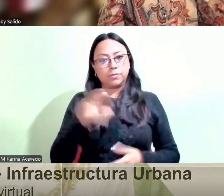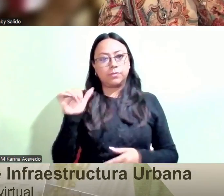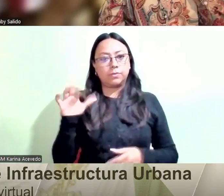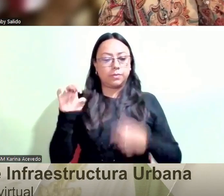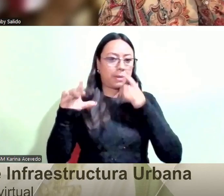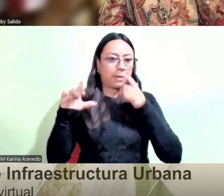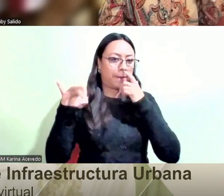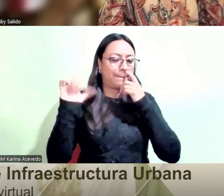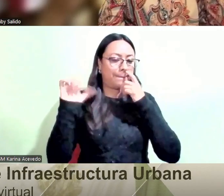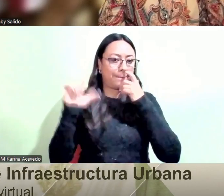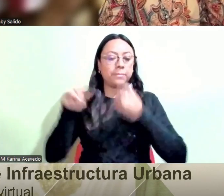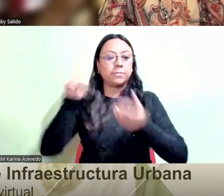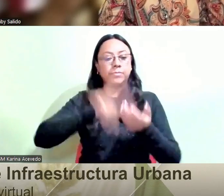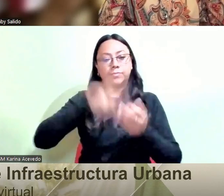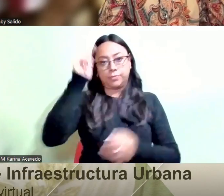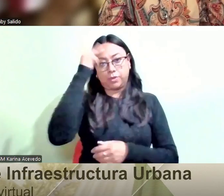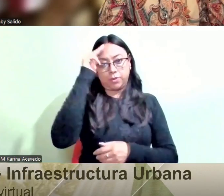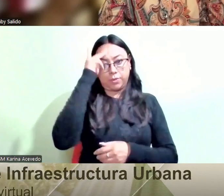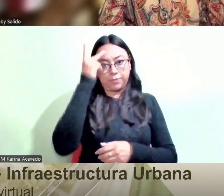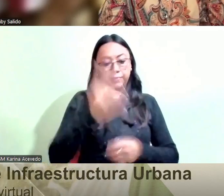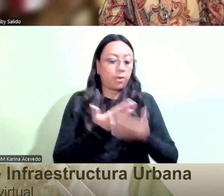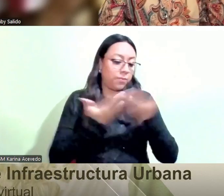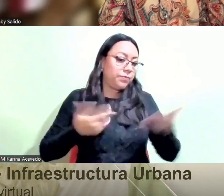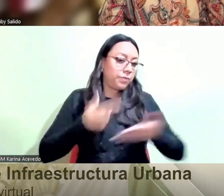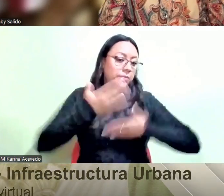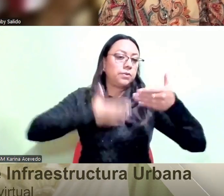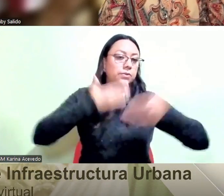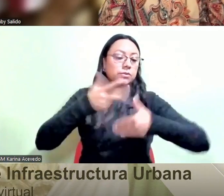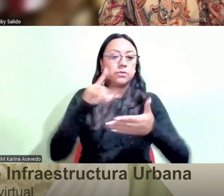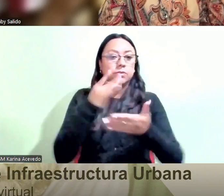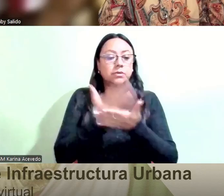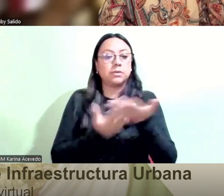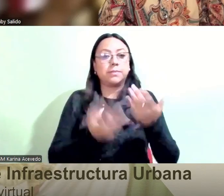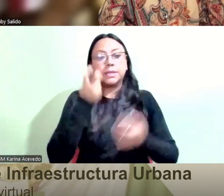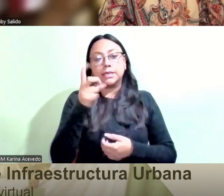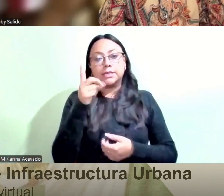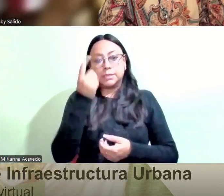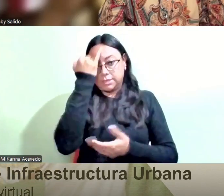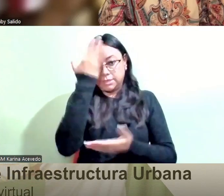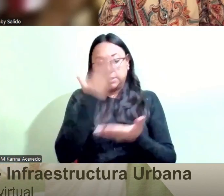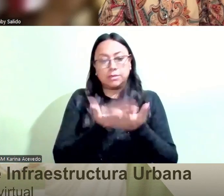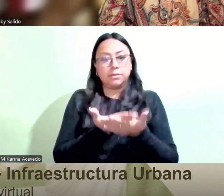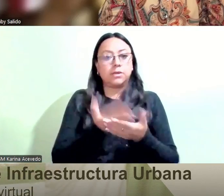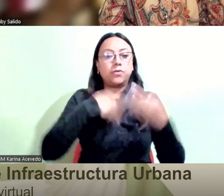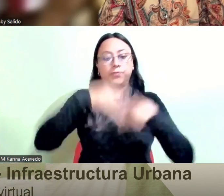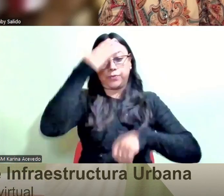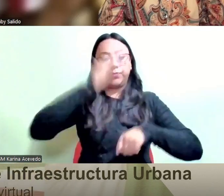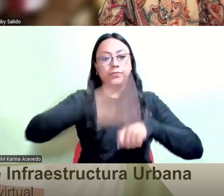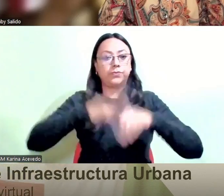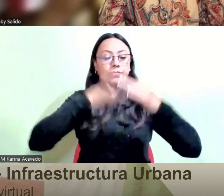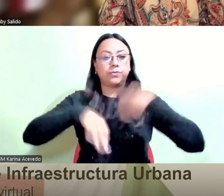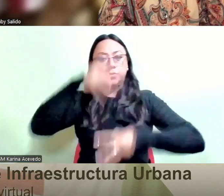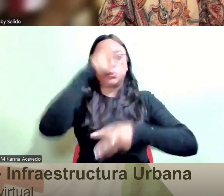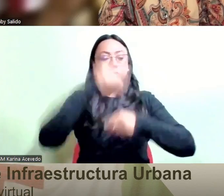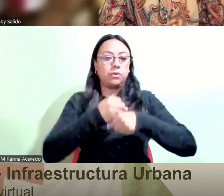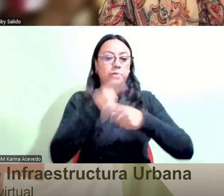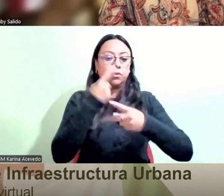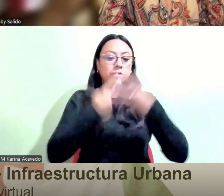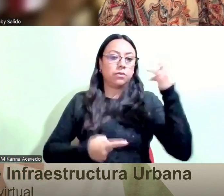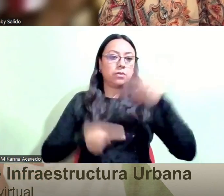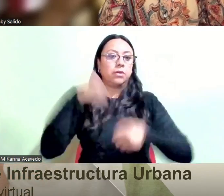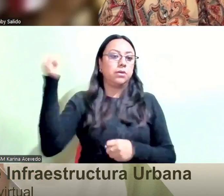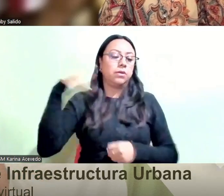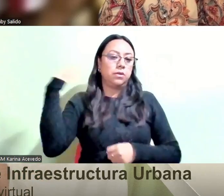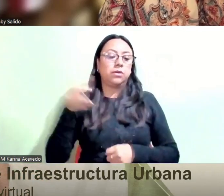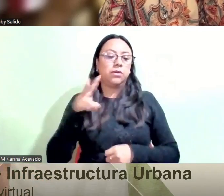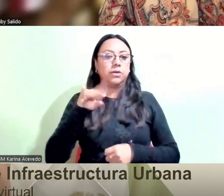Polanco. Así también, el proceso de dictaminación de la presente iniciativa se consideró el contenido de las disposiciones de la Convención de Viena sobre